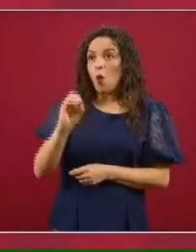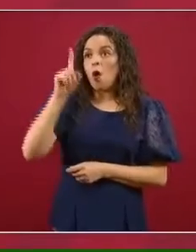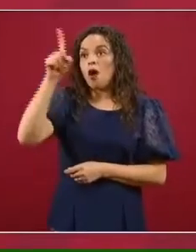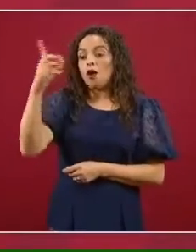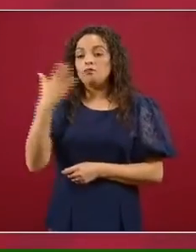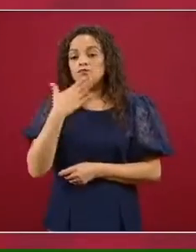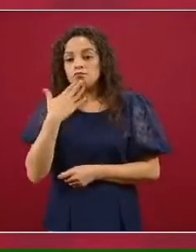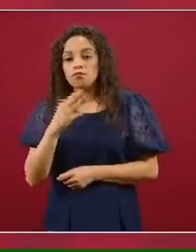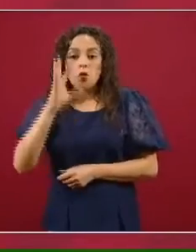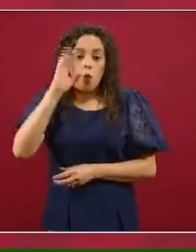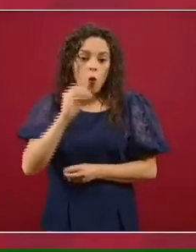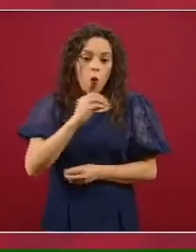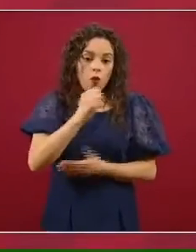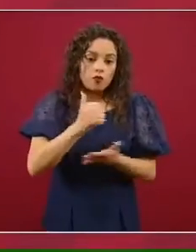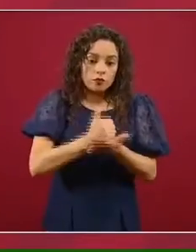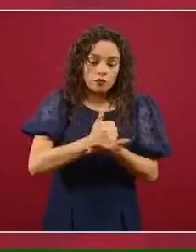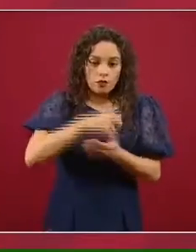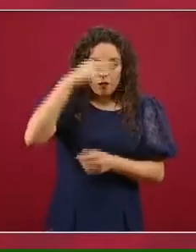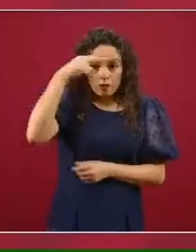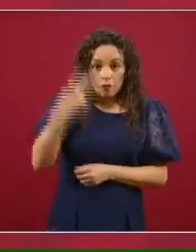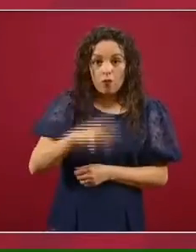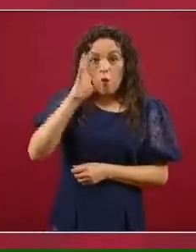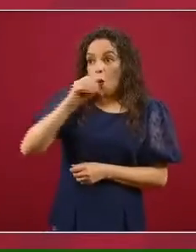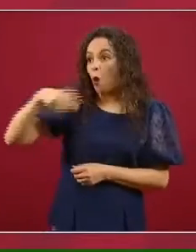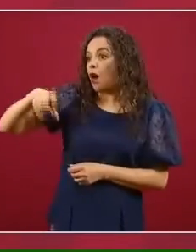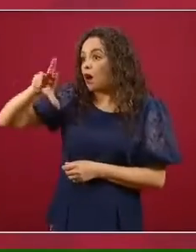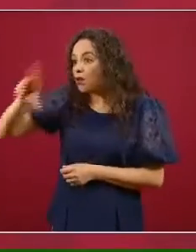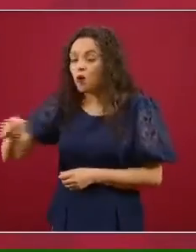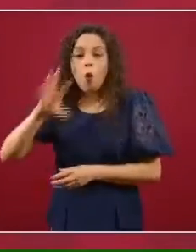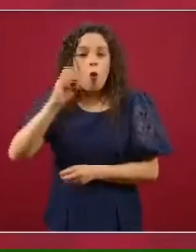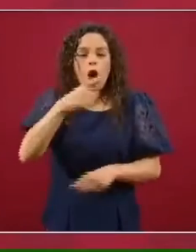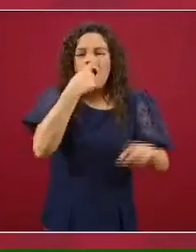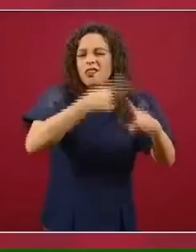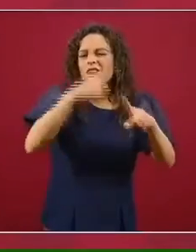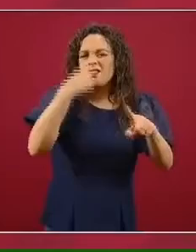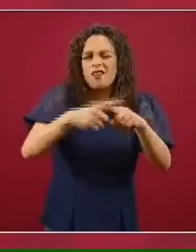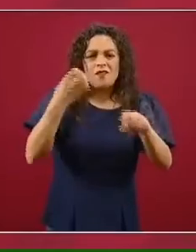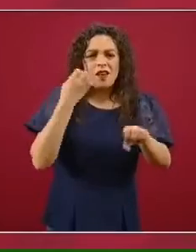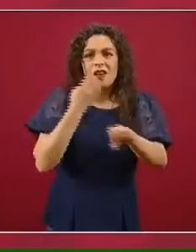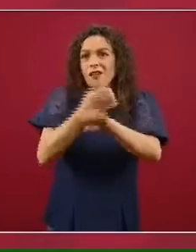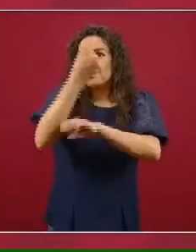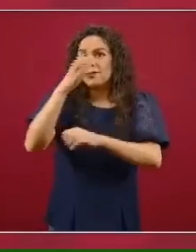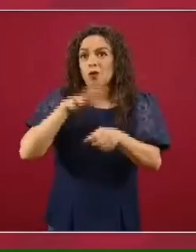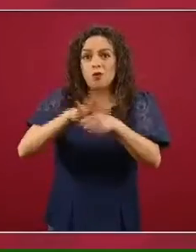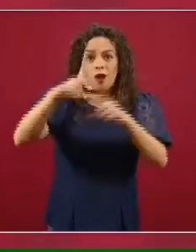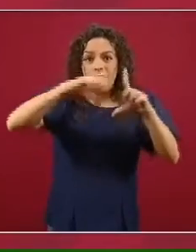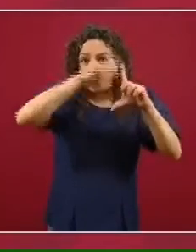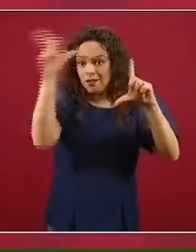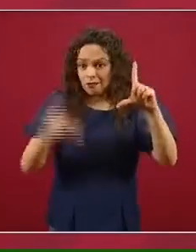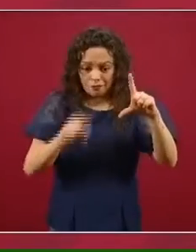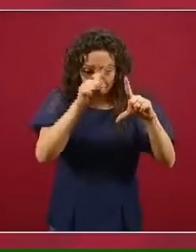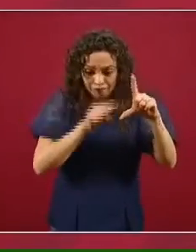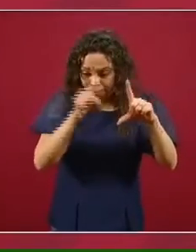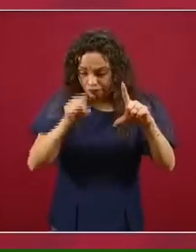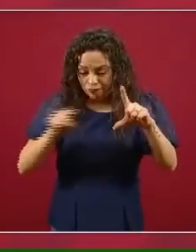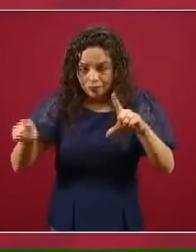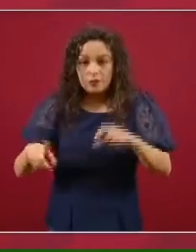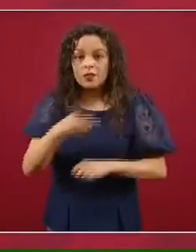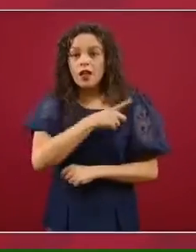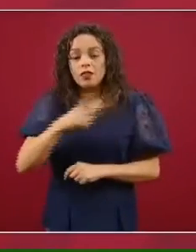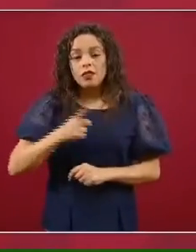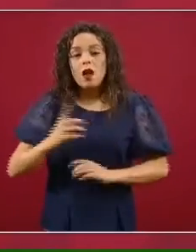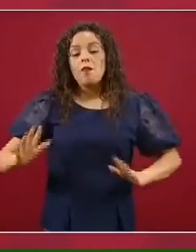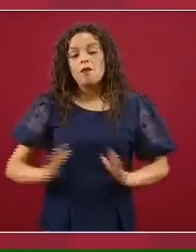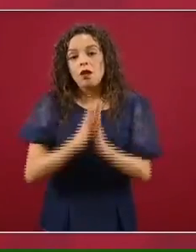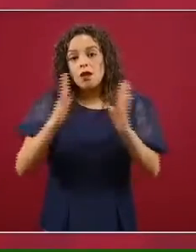México o quintanarroense o de cualquier parte del país y para fines prácticos del mundo colabore con